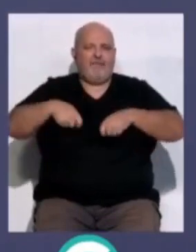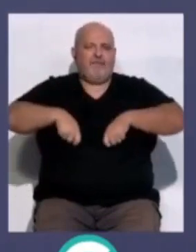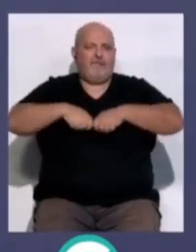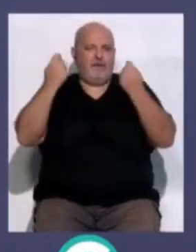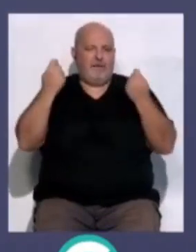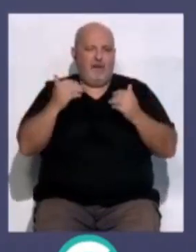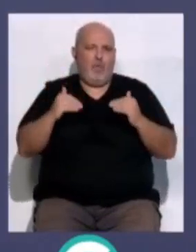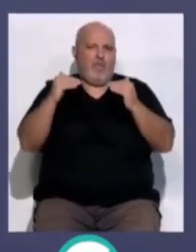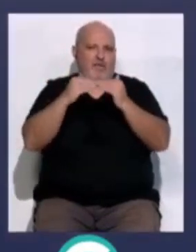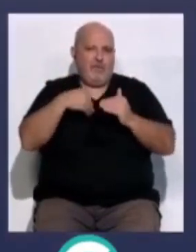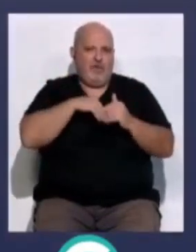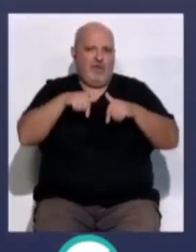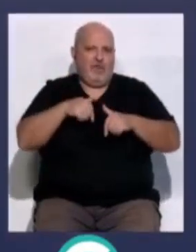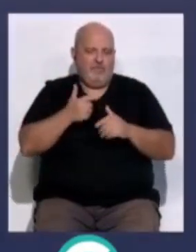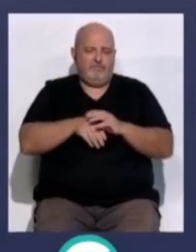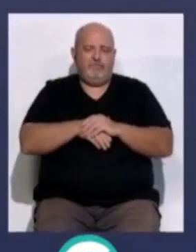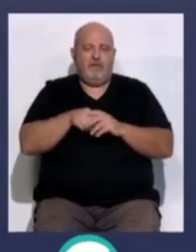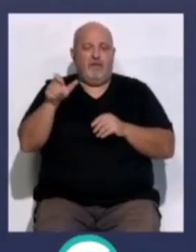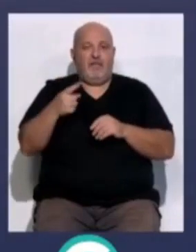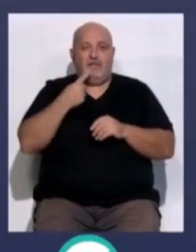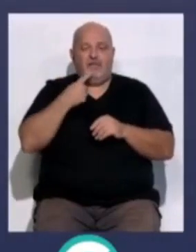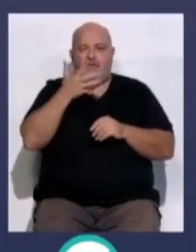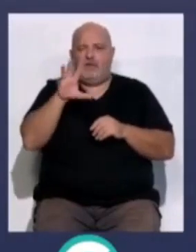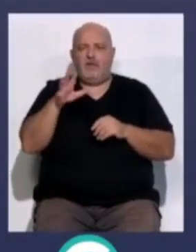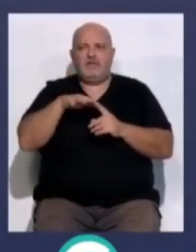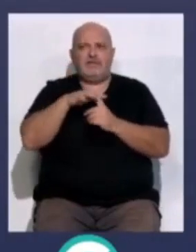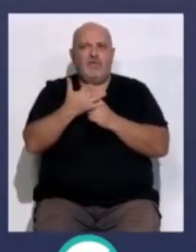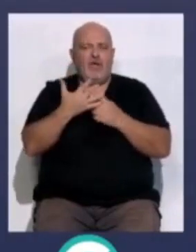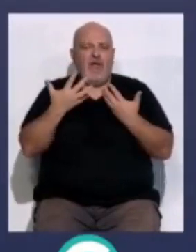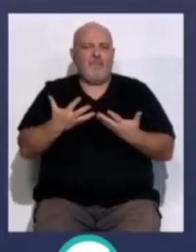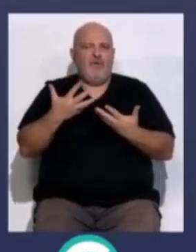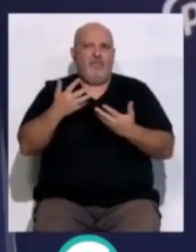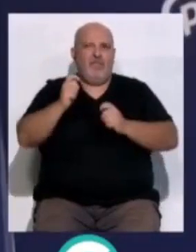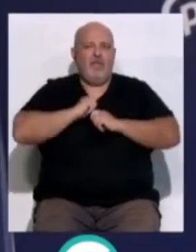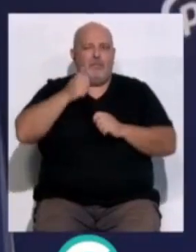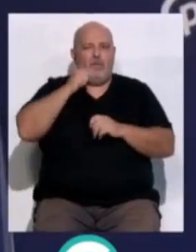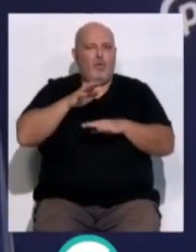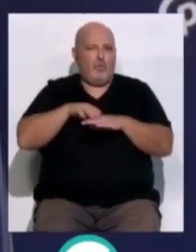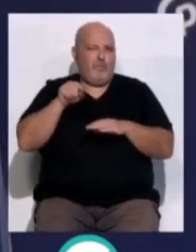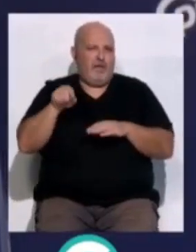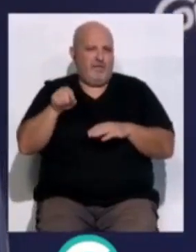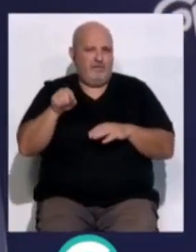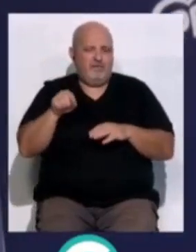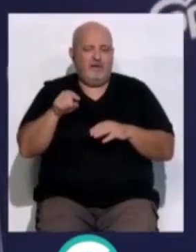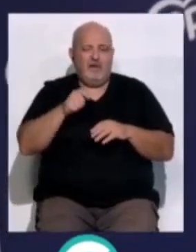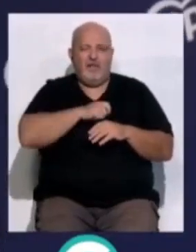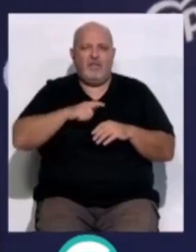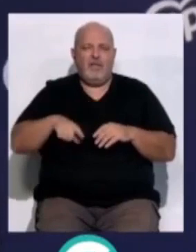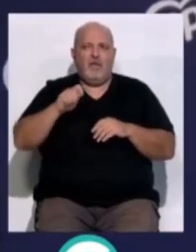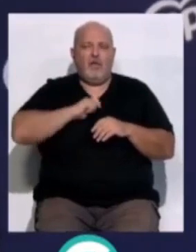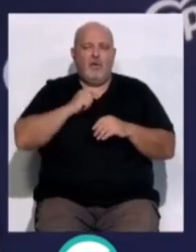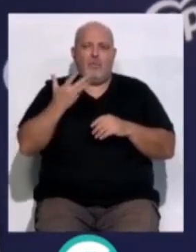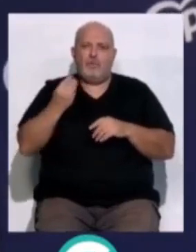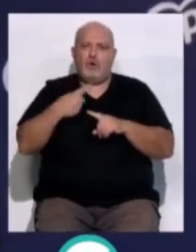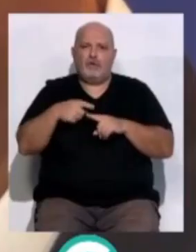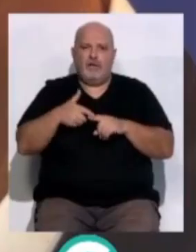igualdad entre todos los españoles. Romaní ha insistido en denunciar la situación a la que nos quiere llevar Pedro Sánchez, ha dicho, en la que los gaditanos nos jugamos